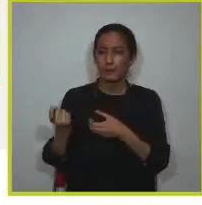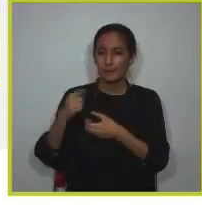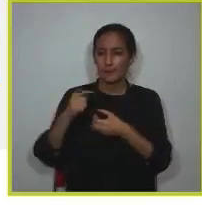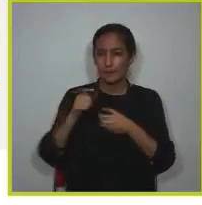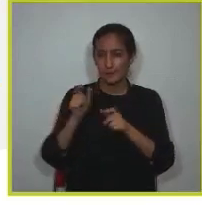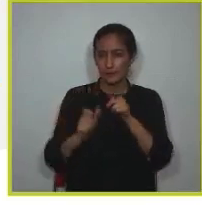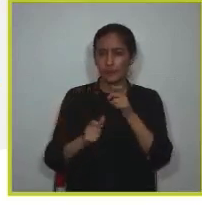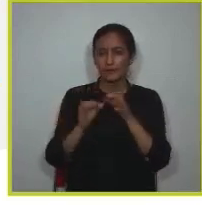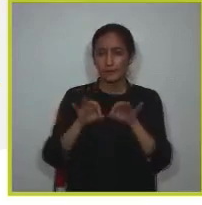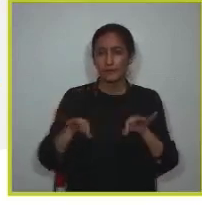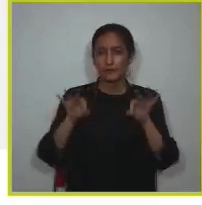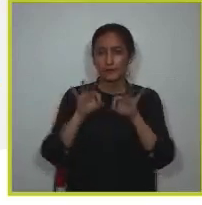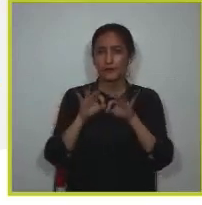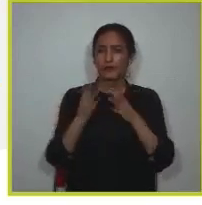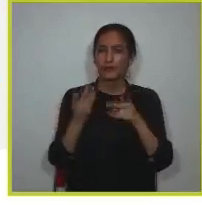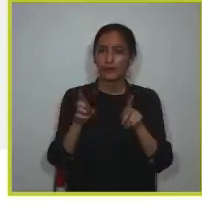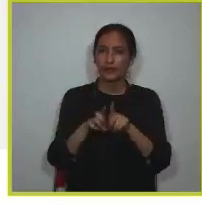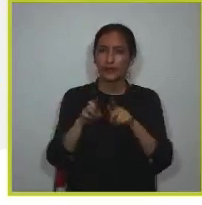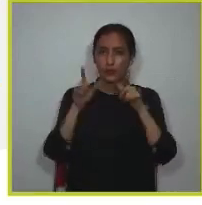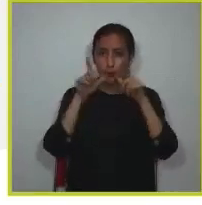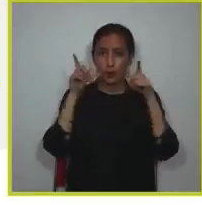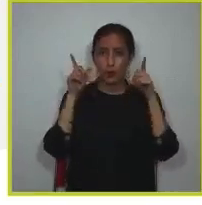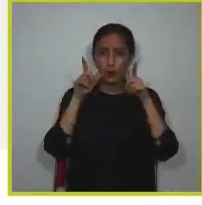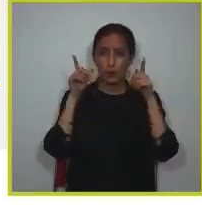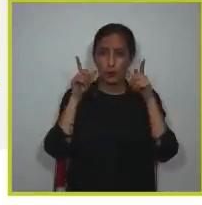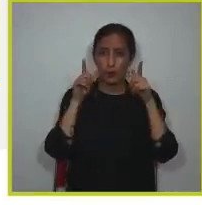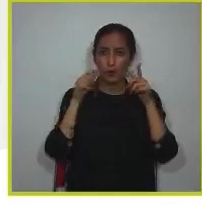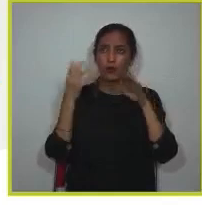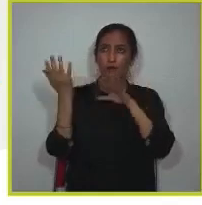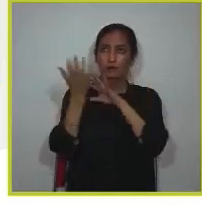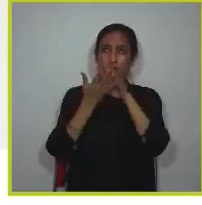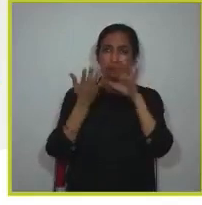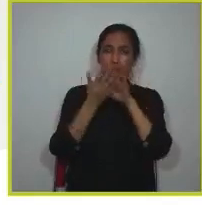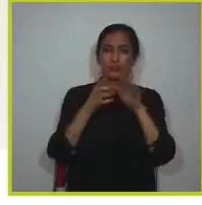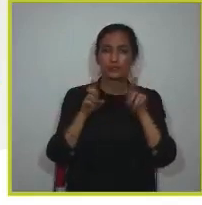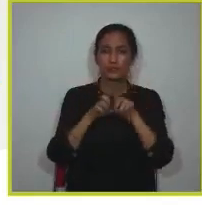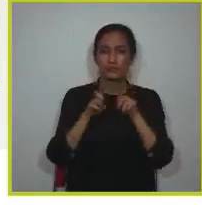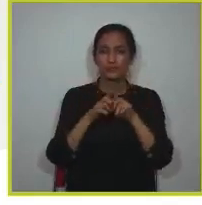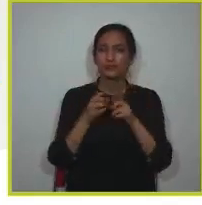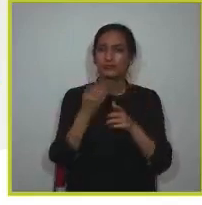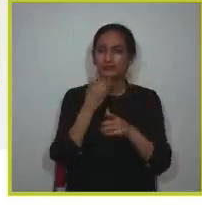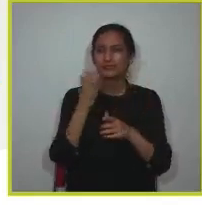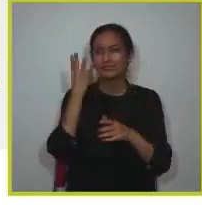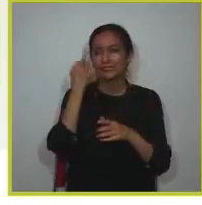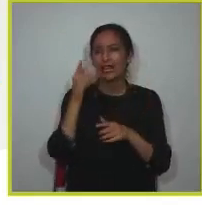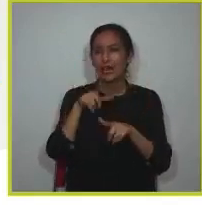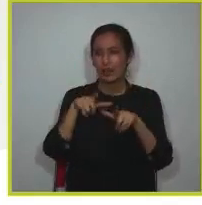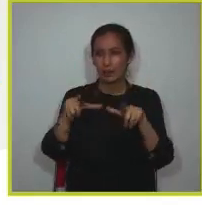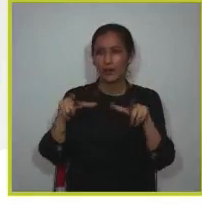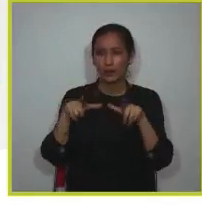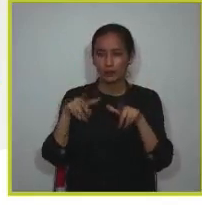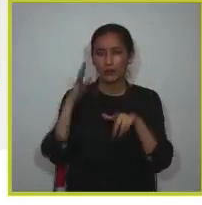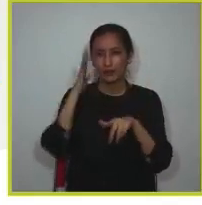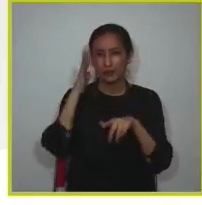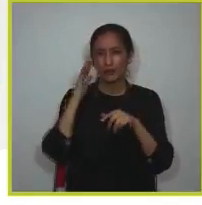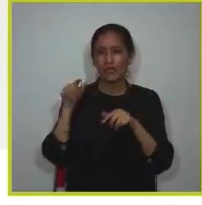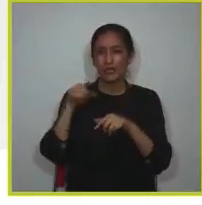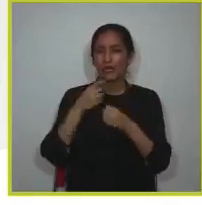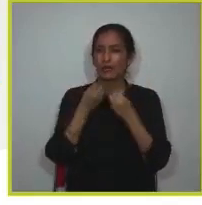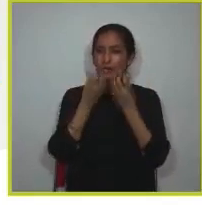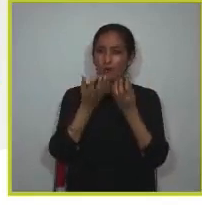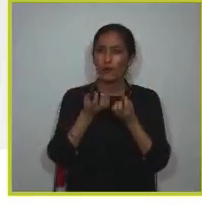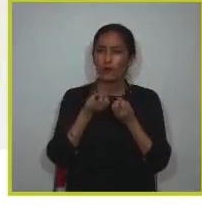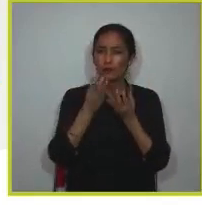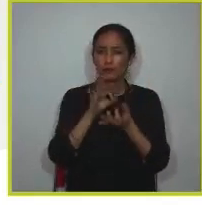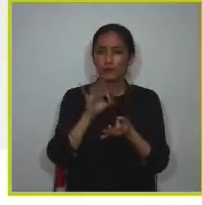ha sido fundamental tanto por ejemplo en Loreto para el tema de monitoreos ambientales quién más los que conocen su territorio para que brinden